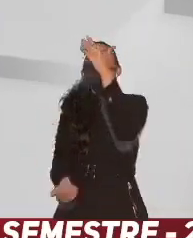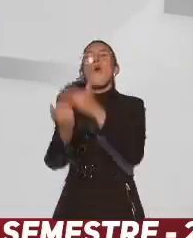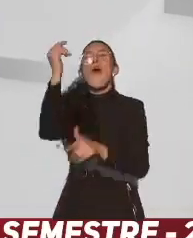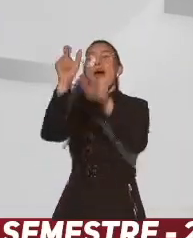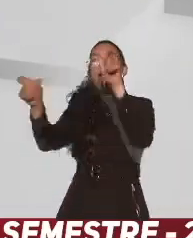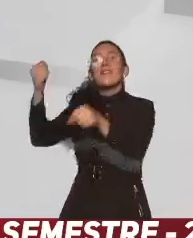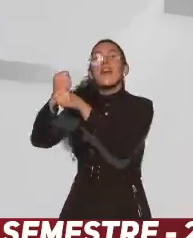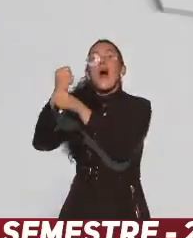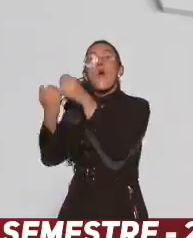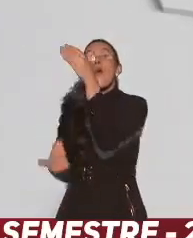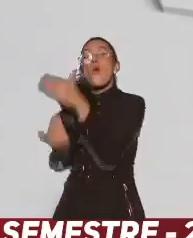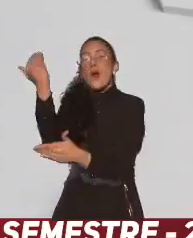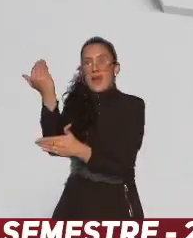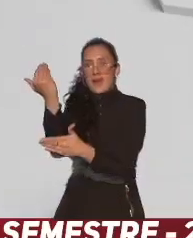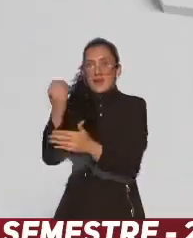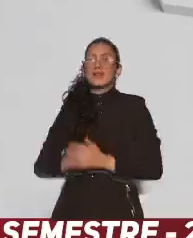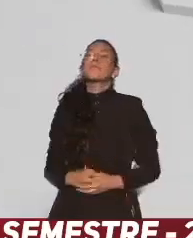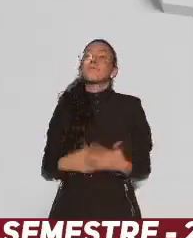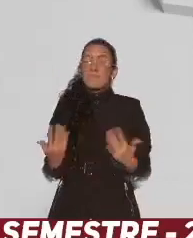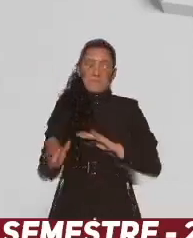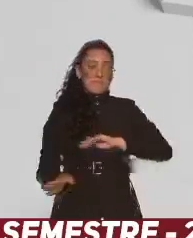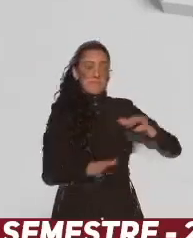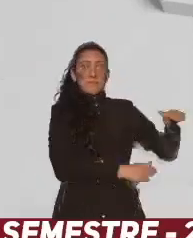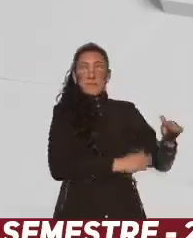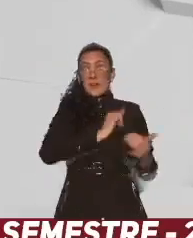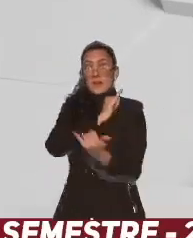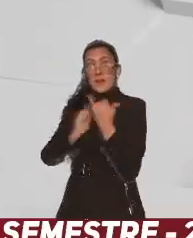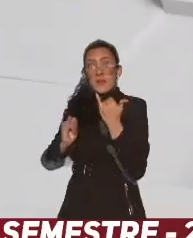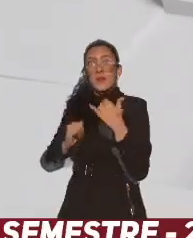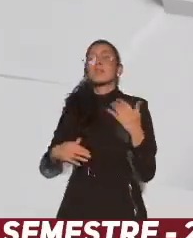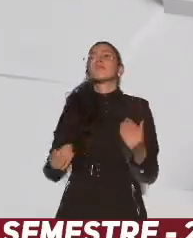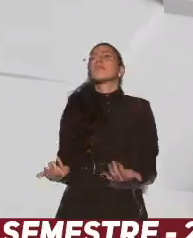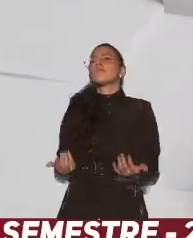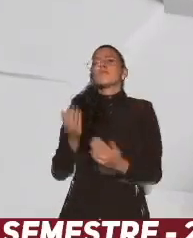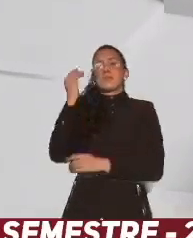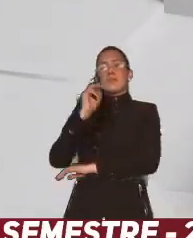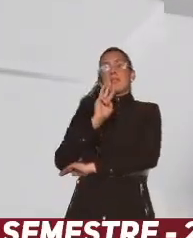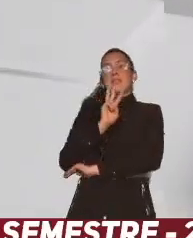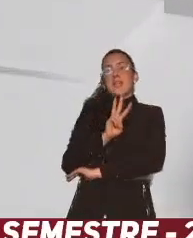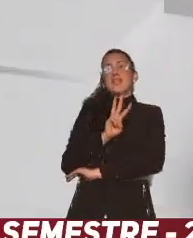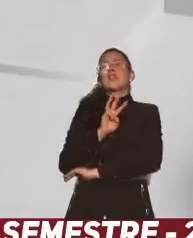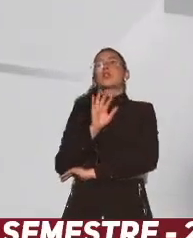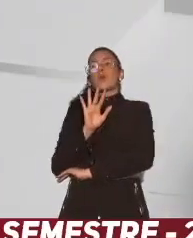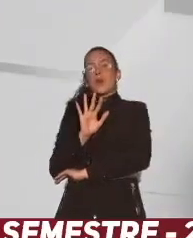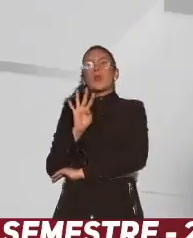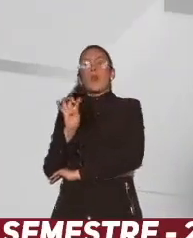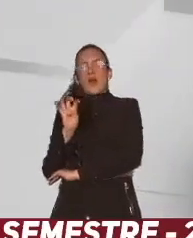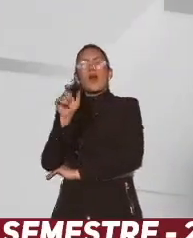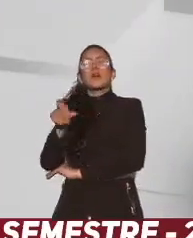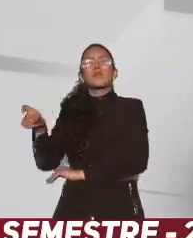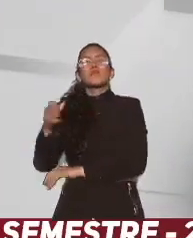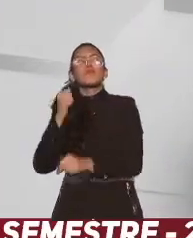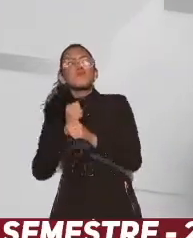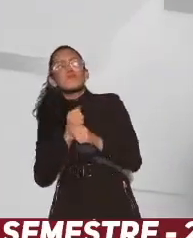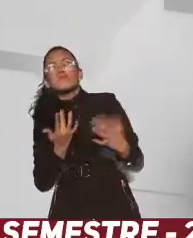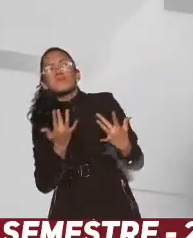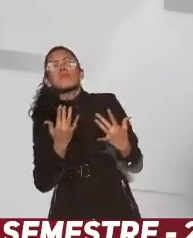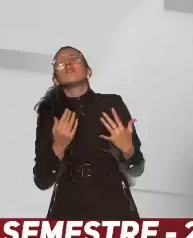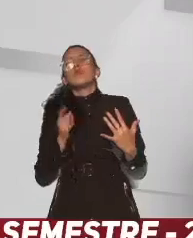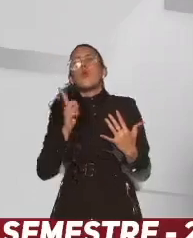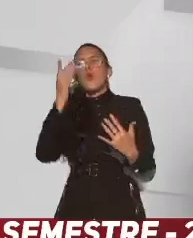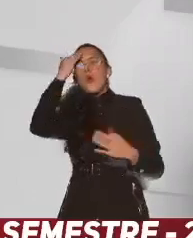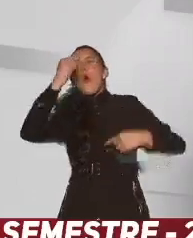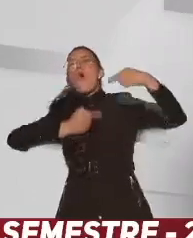entidad. Finalmente, 359 vacantes fueron no provistas y a la espera del segundo concurso de méritos. Con